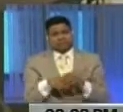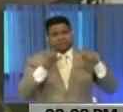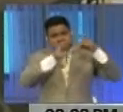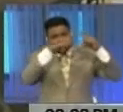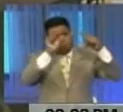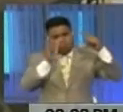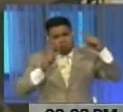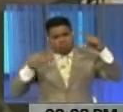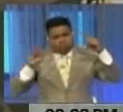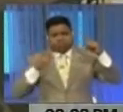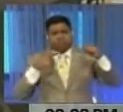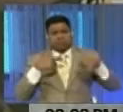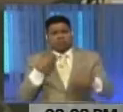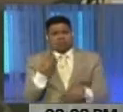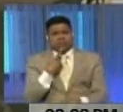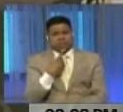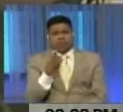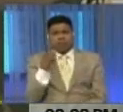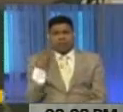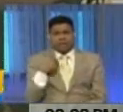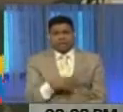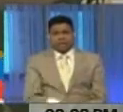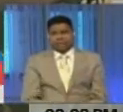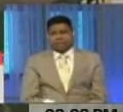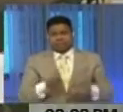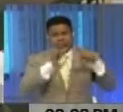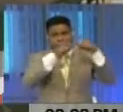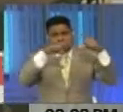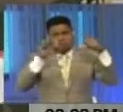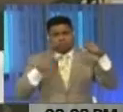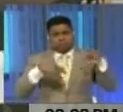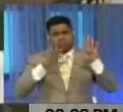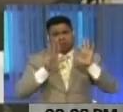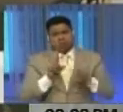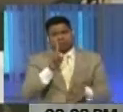hemos mencionado antes, un arco minero que tiene